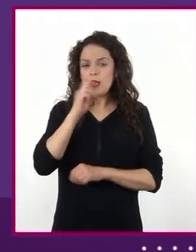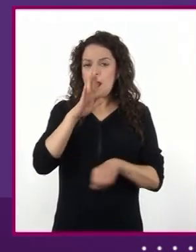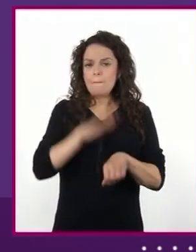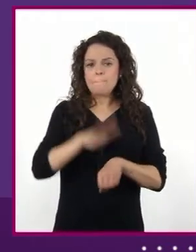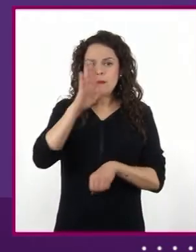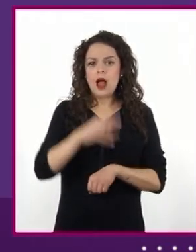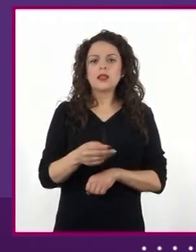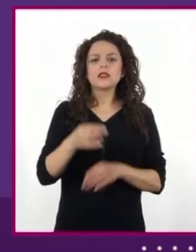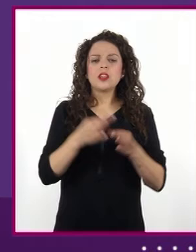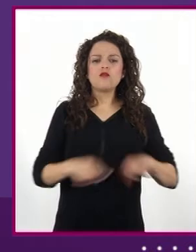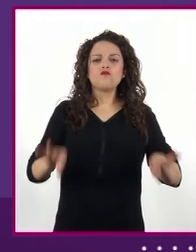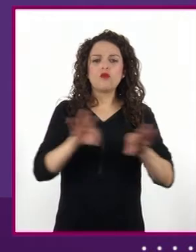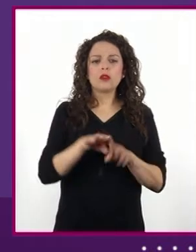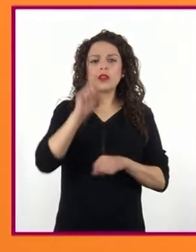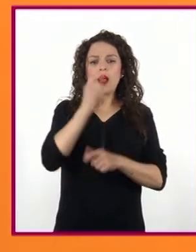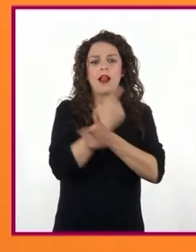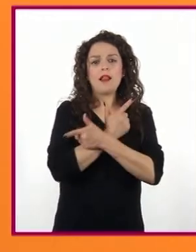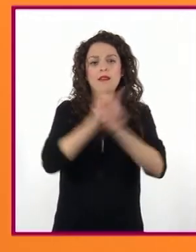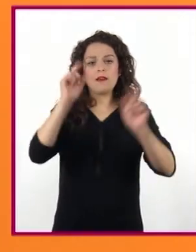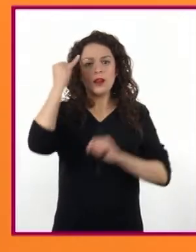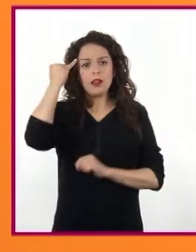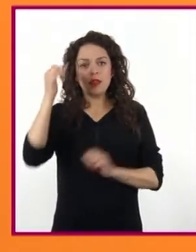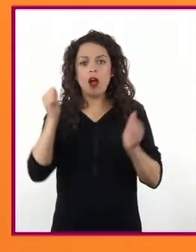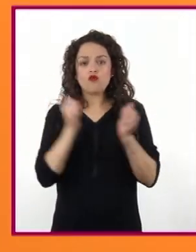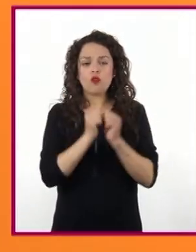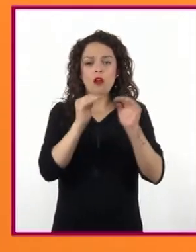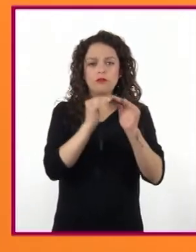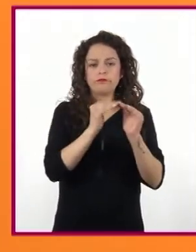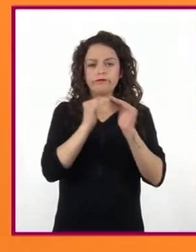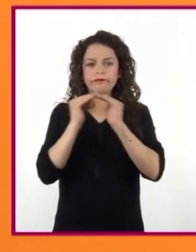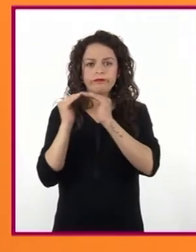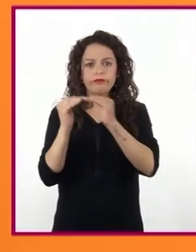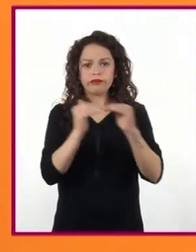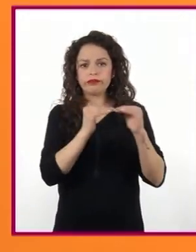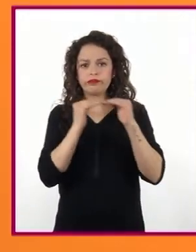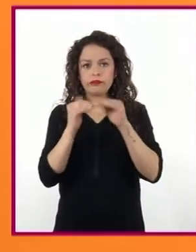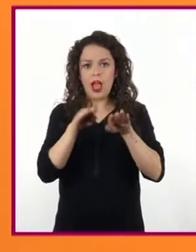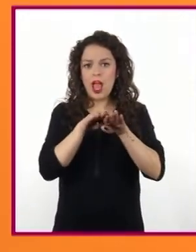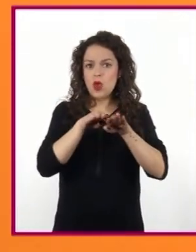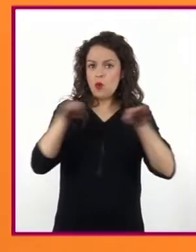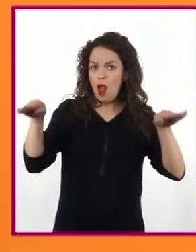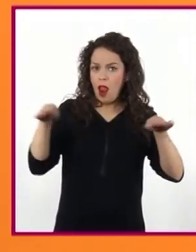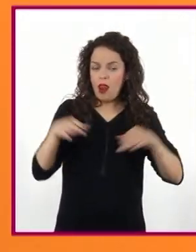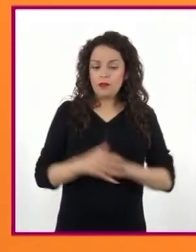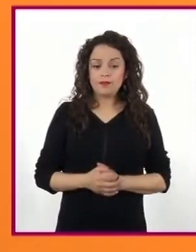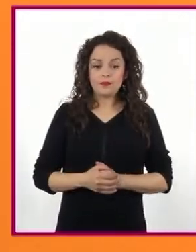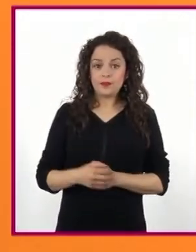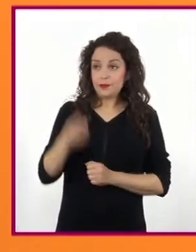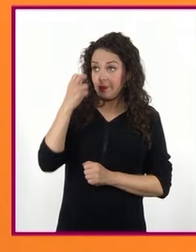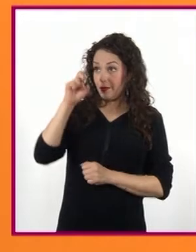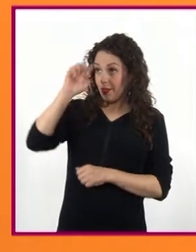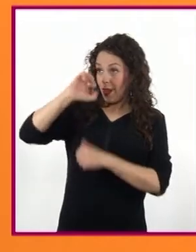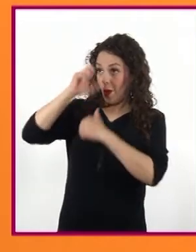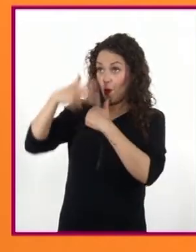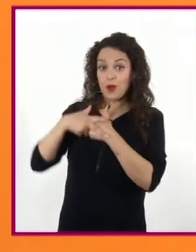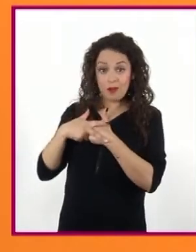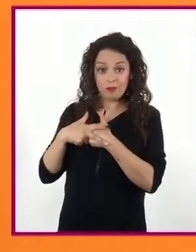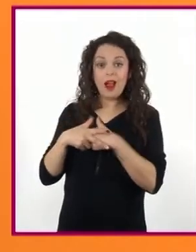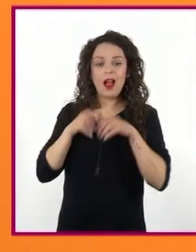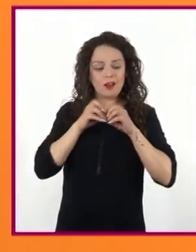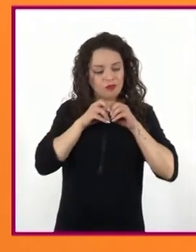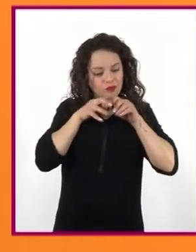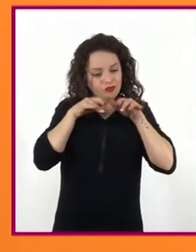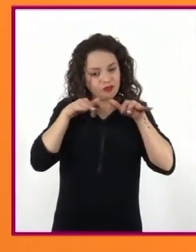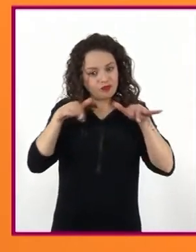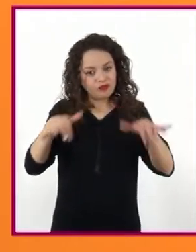de igualdad y de libertad. Como pueden observar, el pensamiento ilustrado de Europa fue divulgado hacia